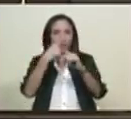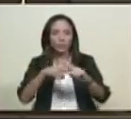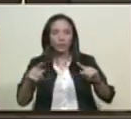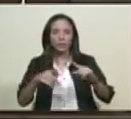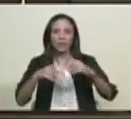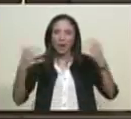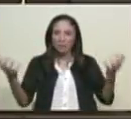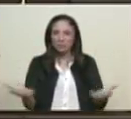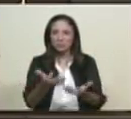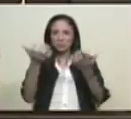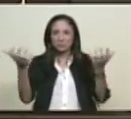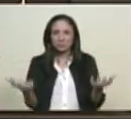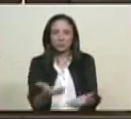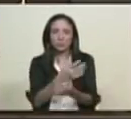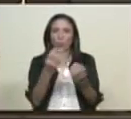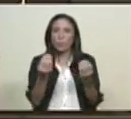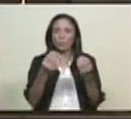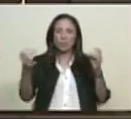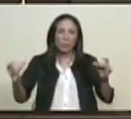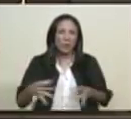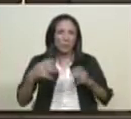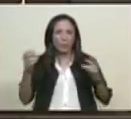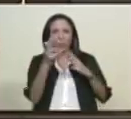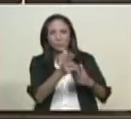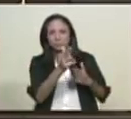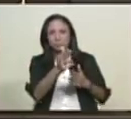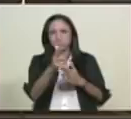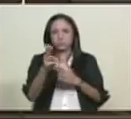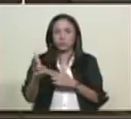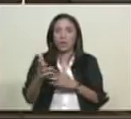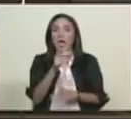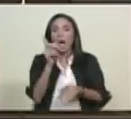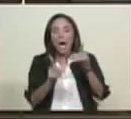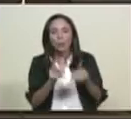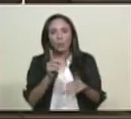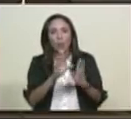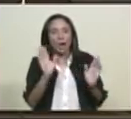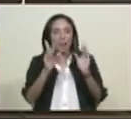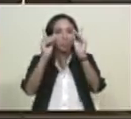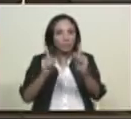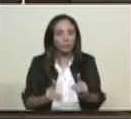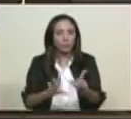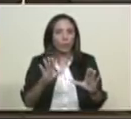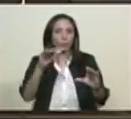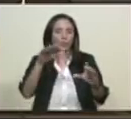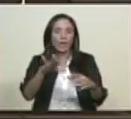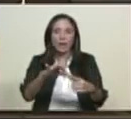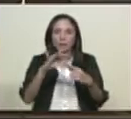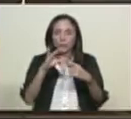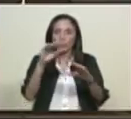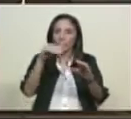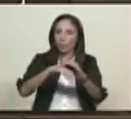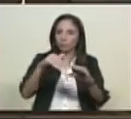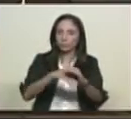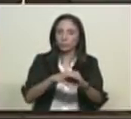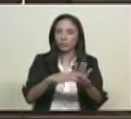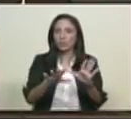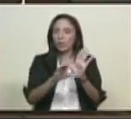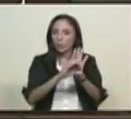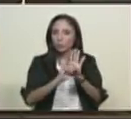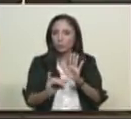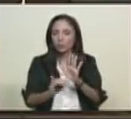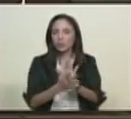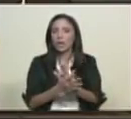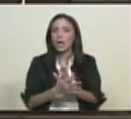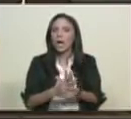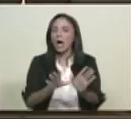nuestro pueblo de activar el poder constituyente originario y de elegir, como lo hizo el 30